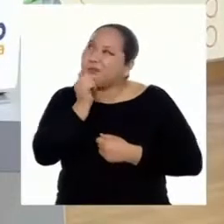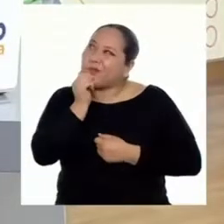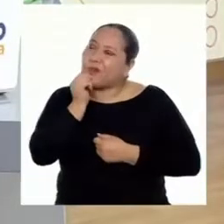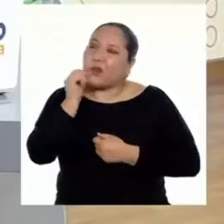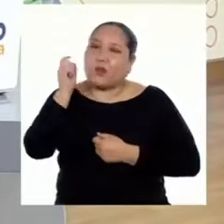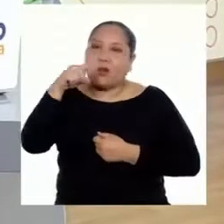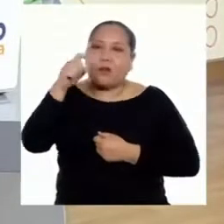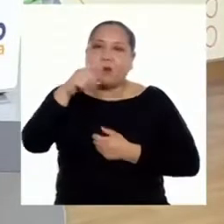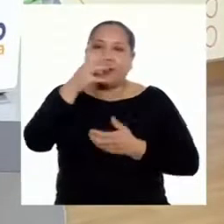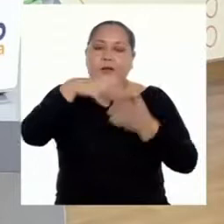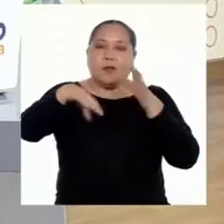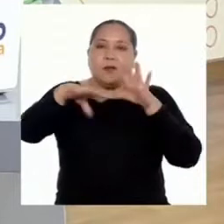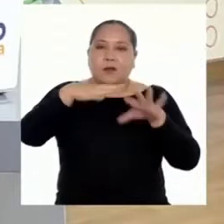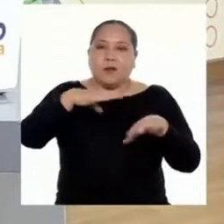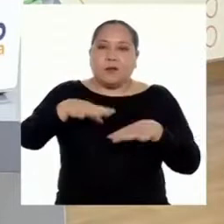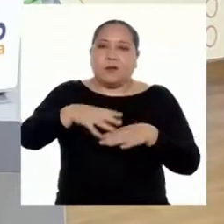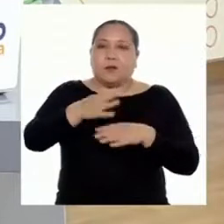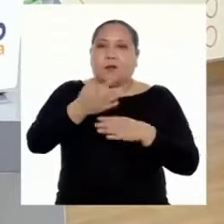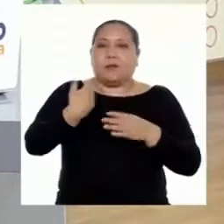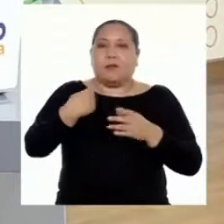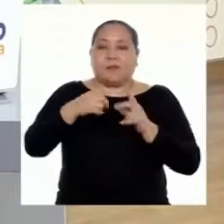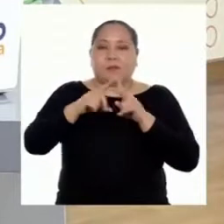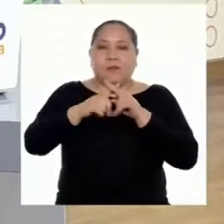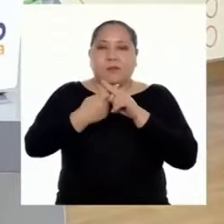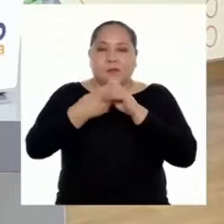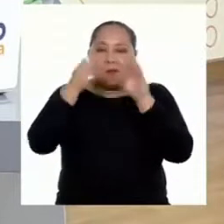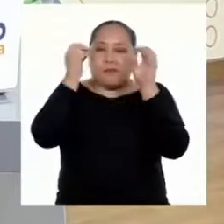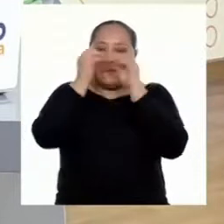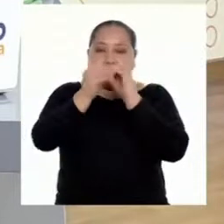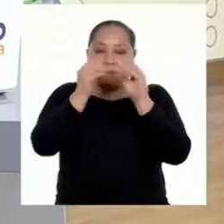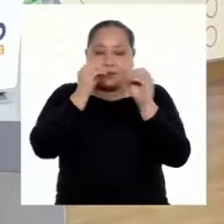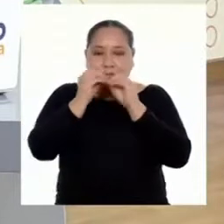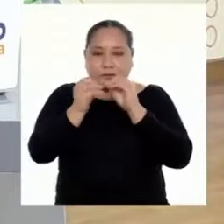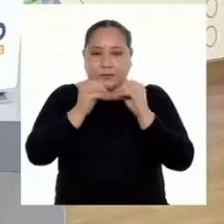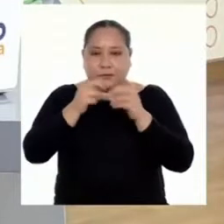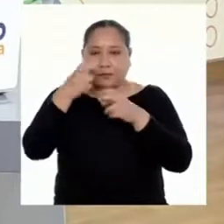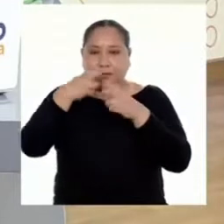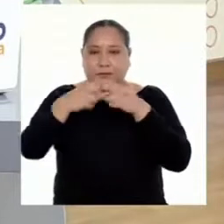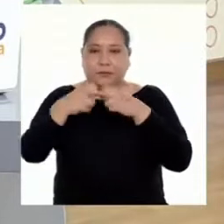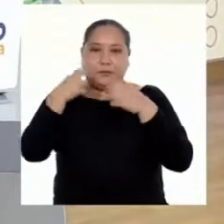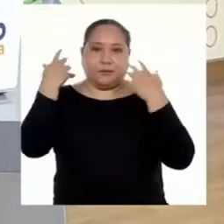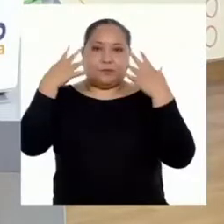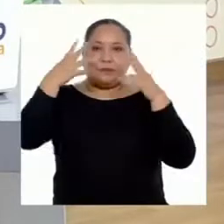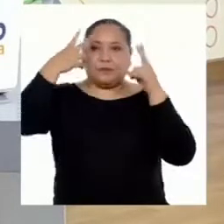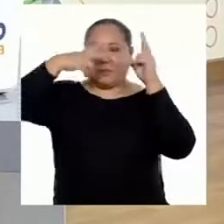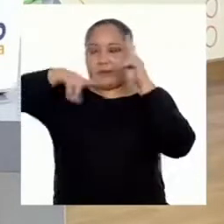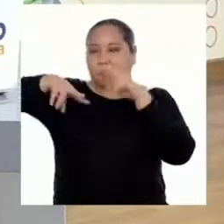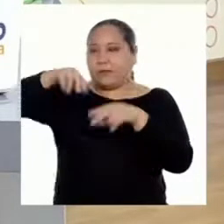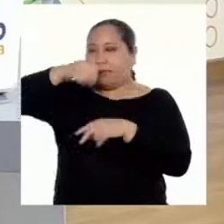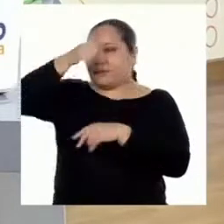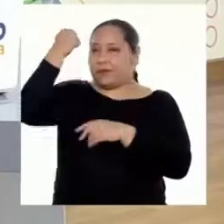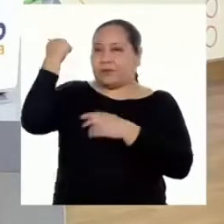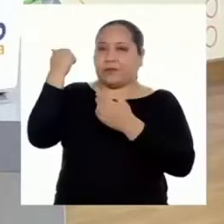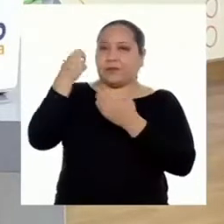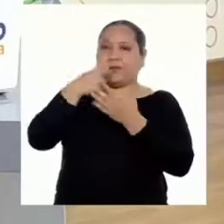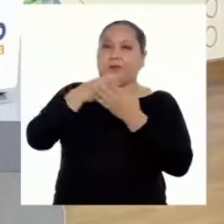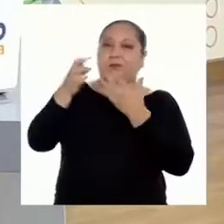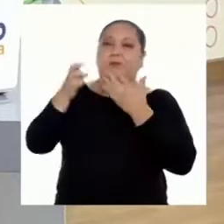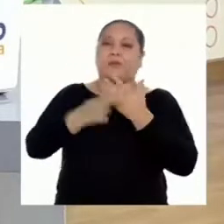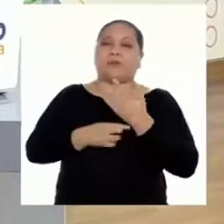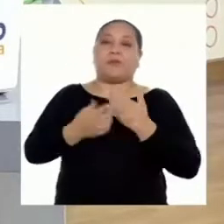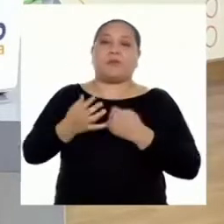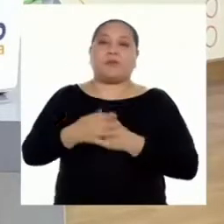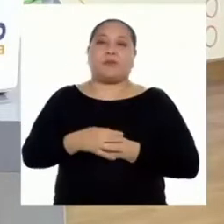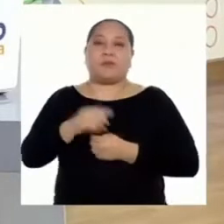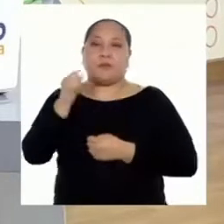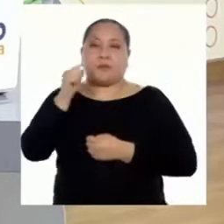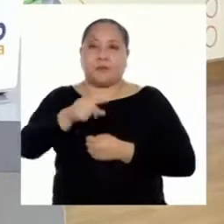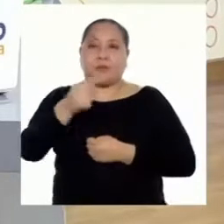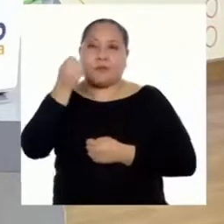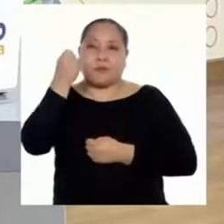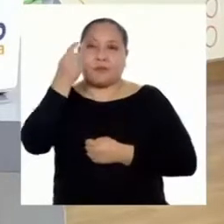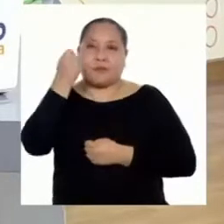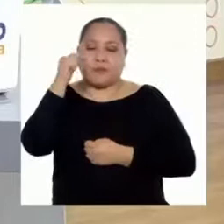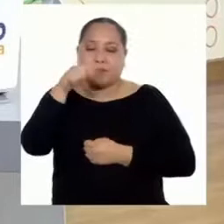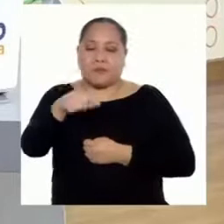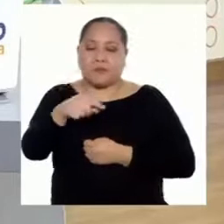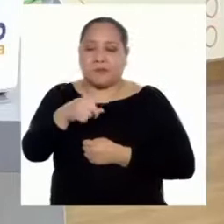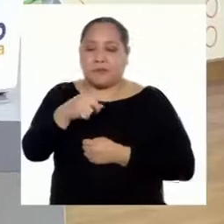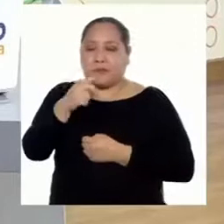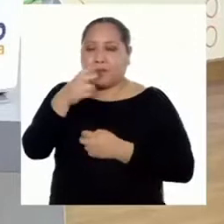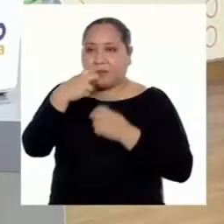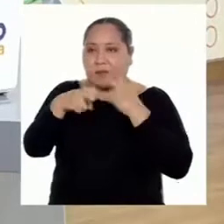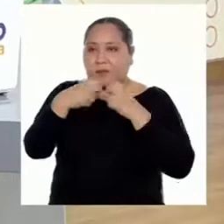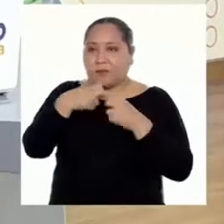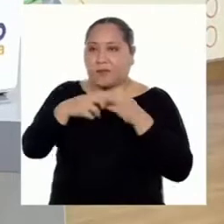debemos hacer inicialmente es aplicar las fases de resolución de problemas que ya vimos en otros programas y que son comprensión del